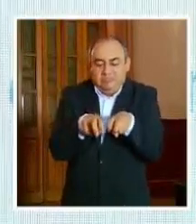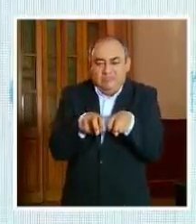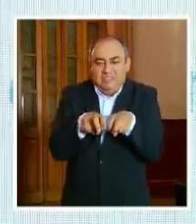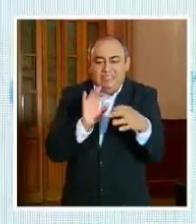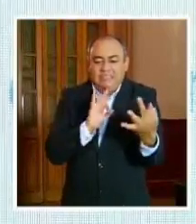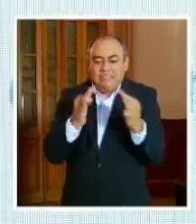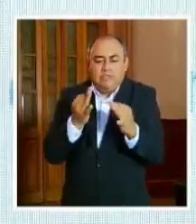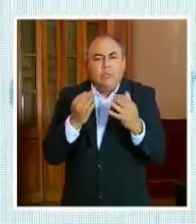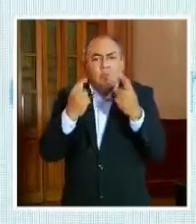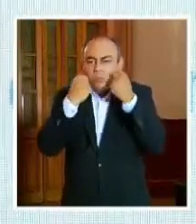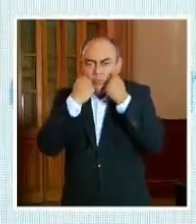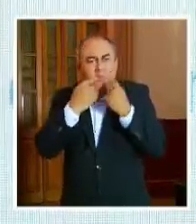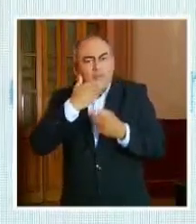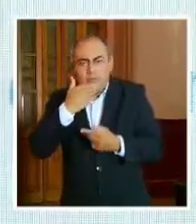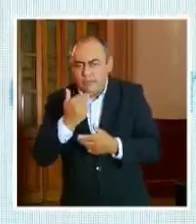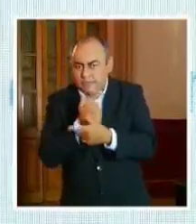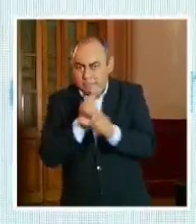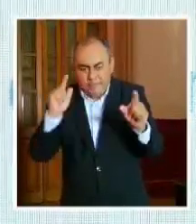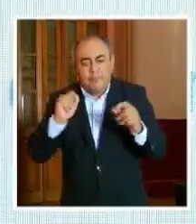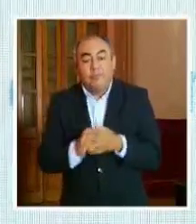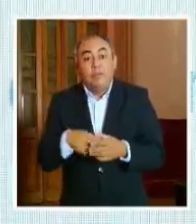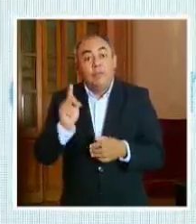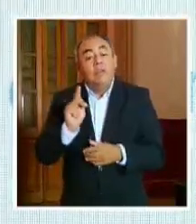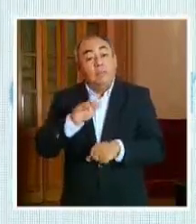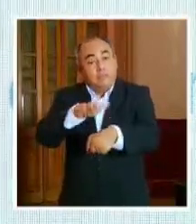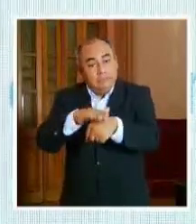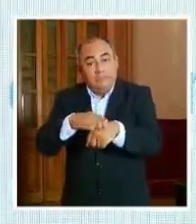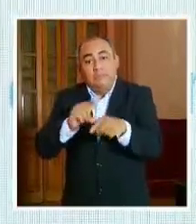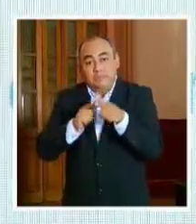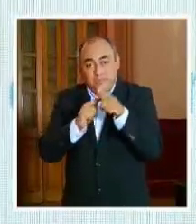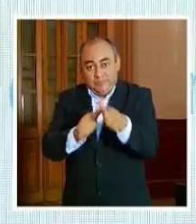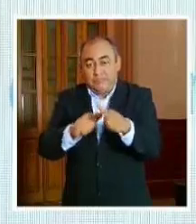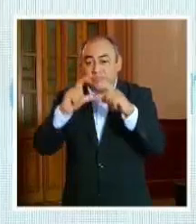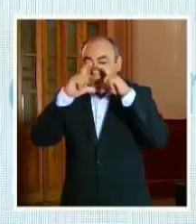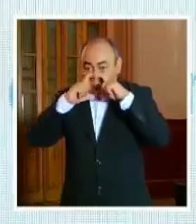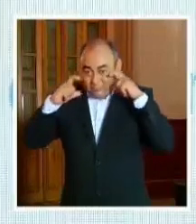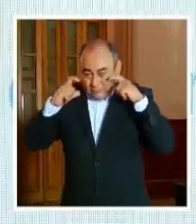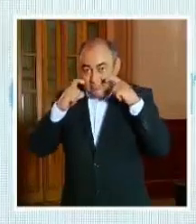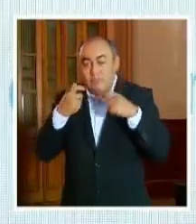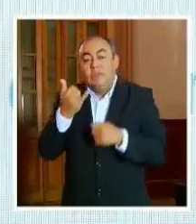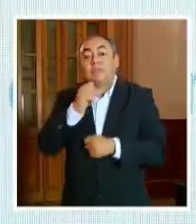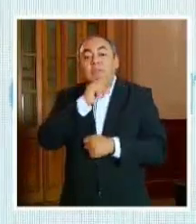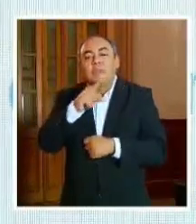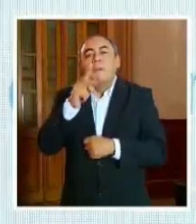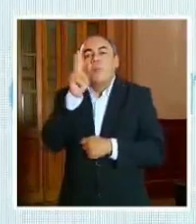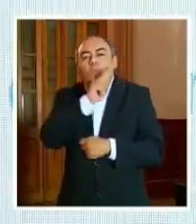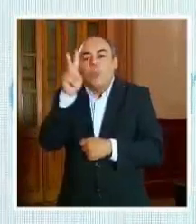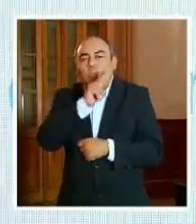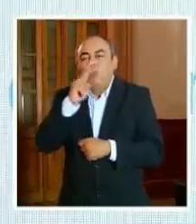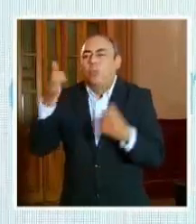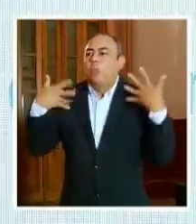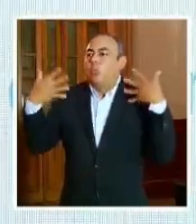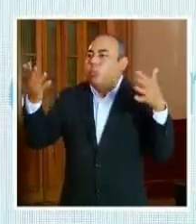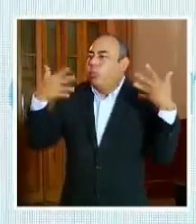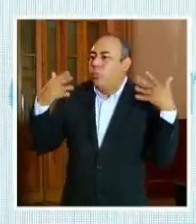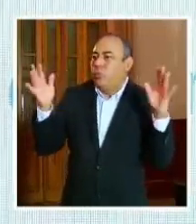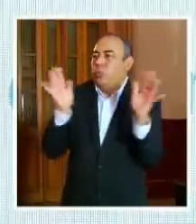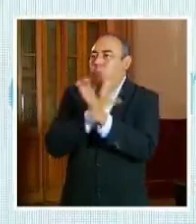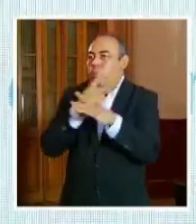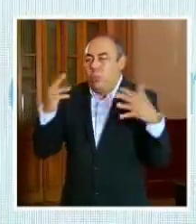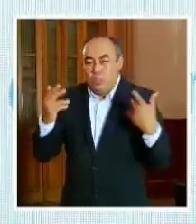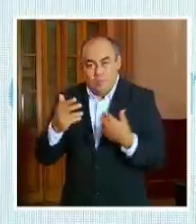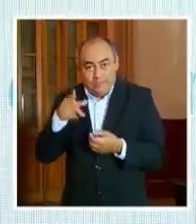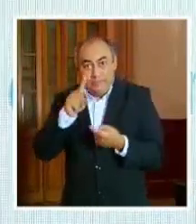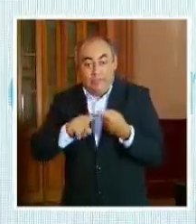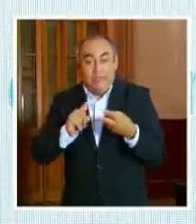que insistimos en el uso del cubrebocas, en la adecuada ventilación, en la vacunación y en